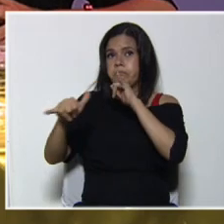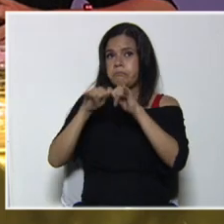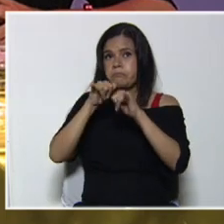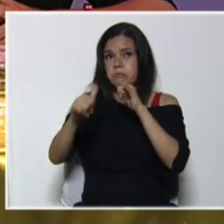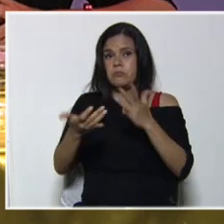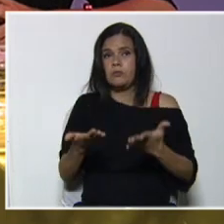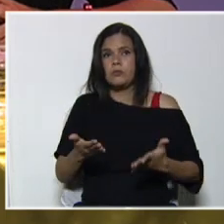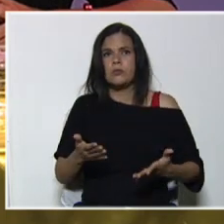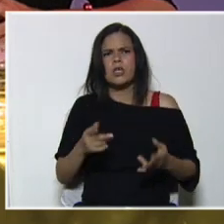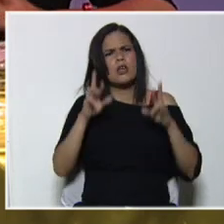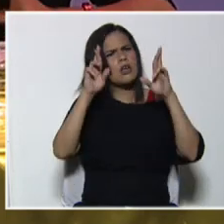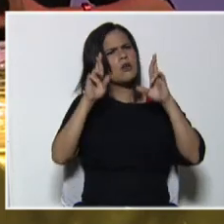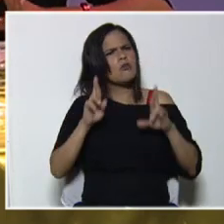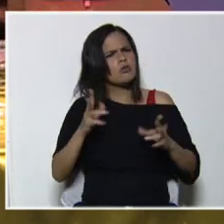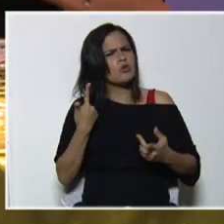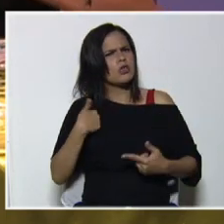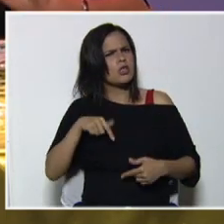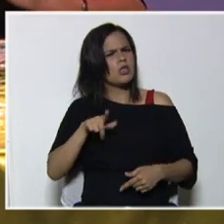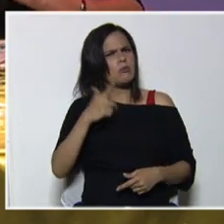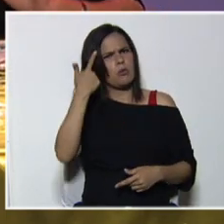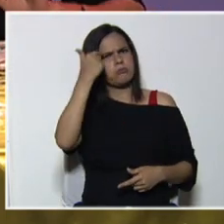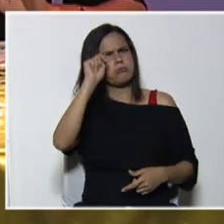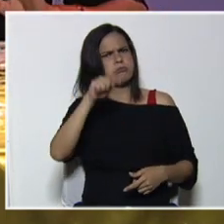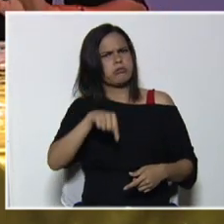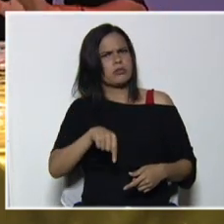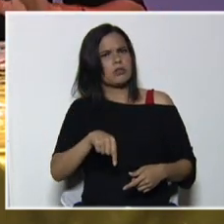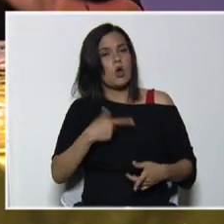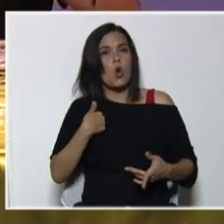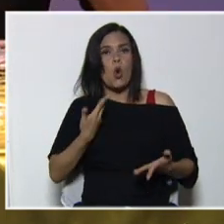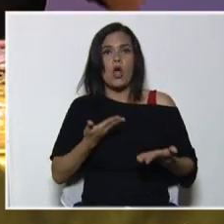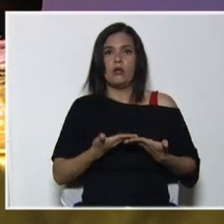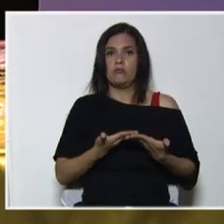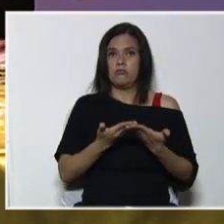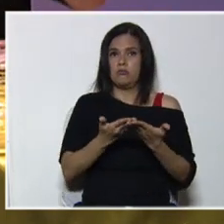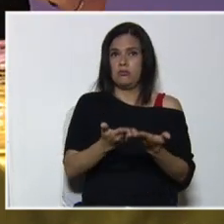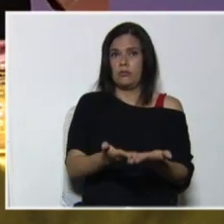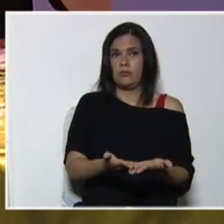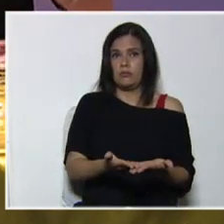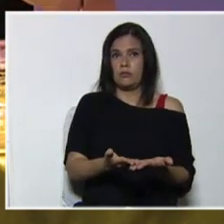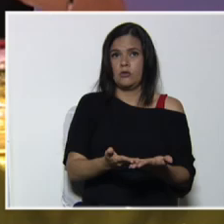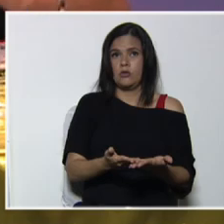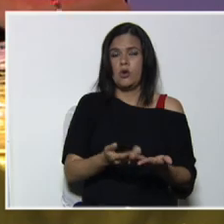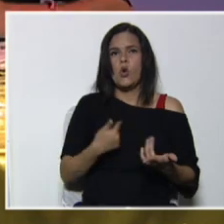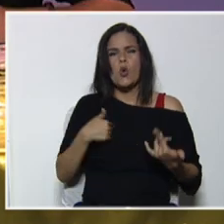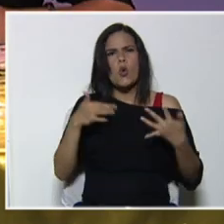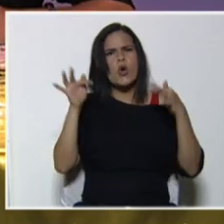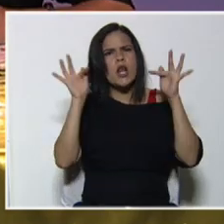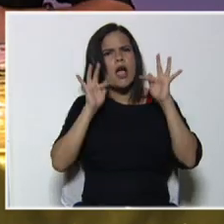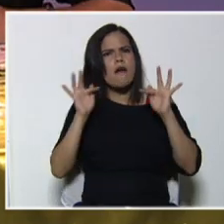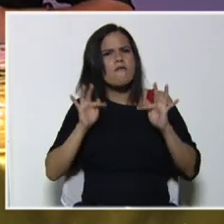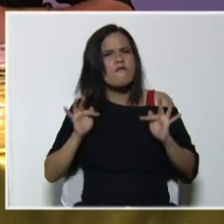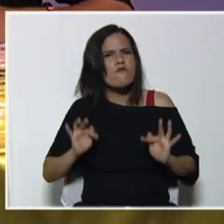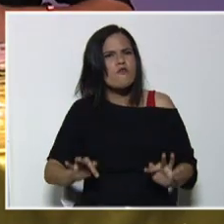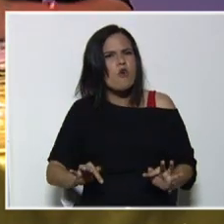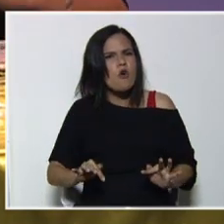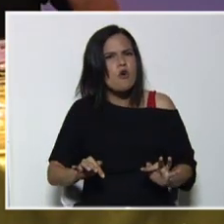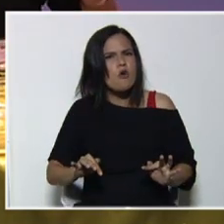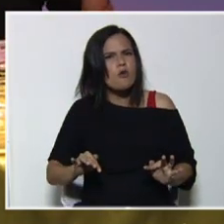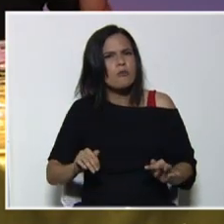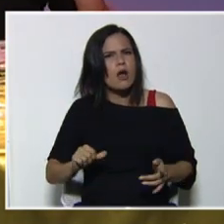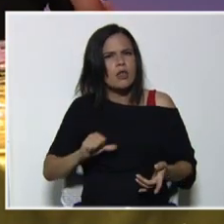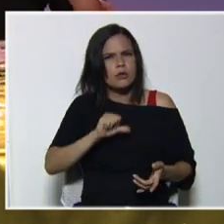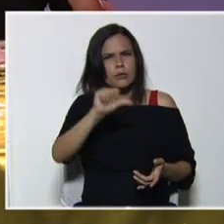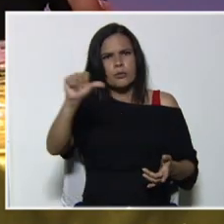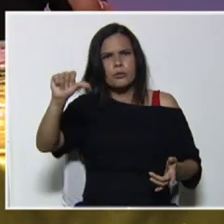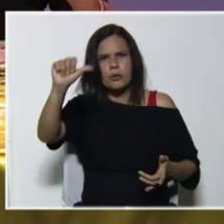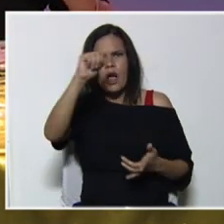qué recursos tenemos para hoy? Bueno, hoy les trajimos una forma de riego artesanal.